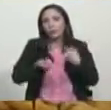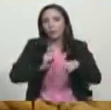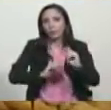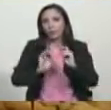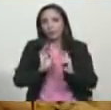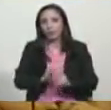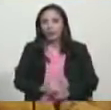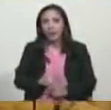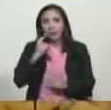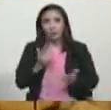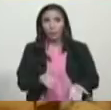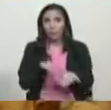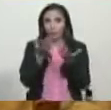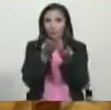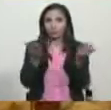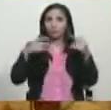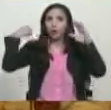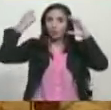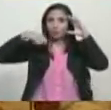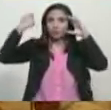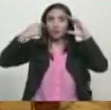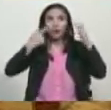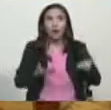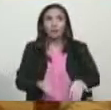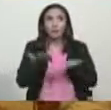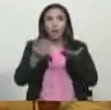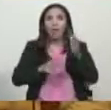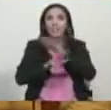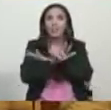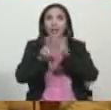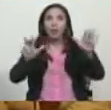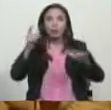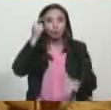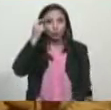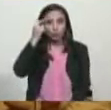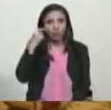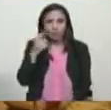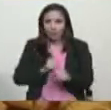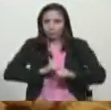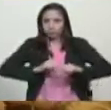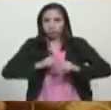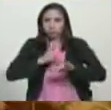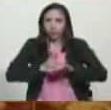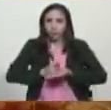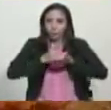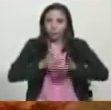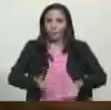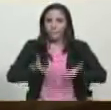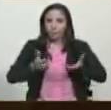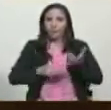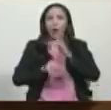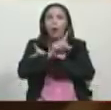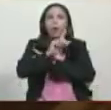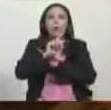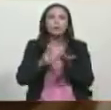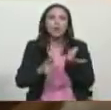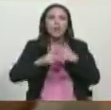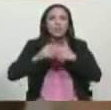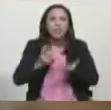momento en las cámaras, que ya es un animal que tiene 38 días y ya está por encima de